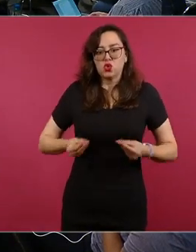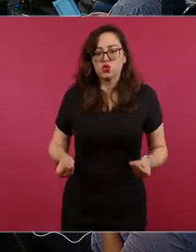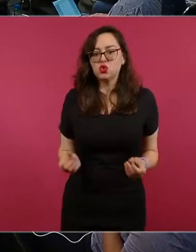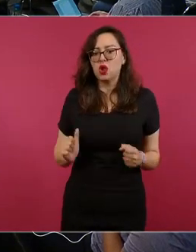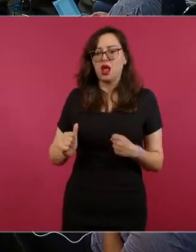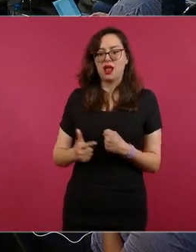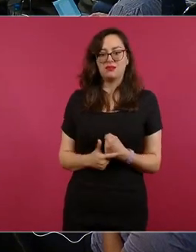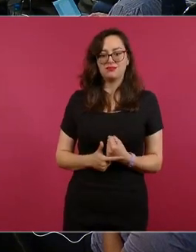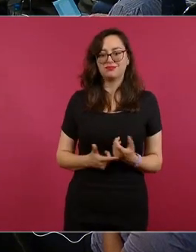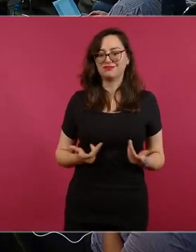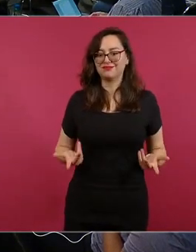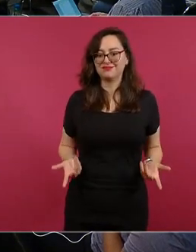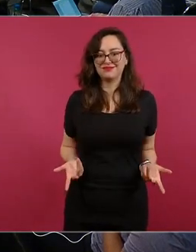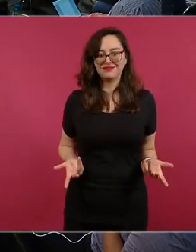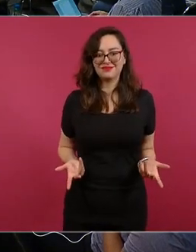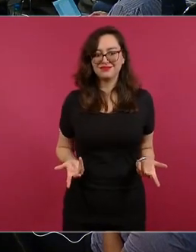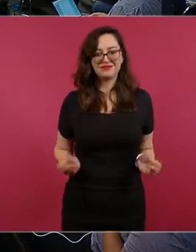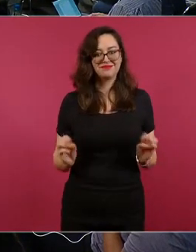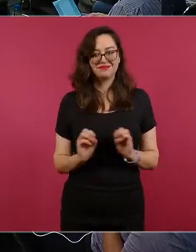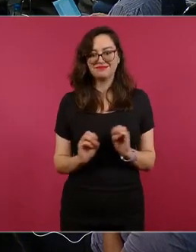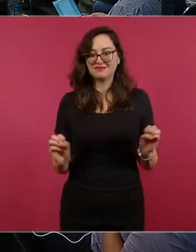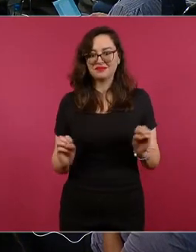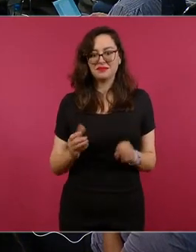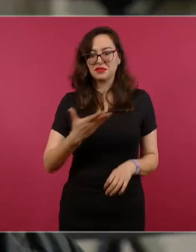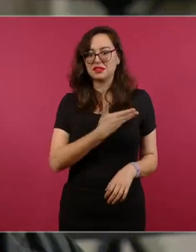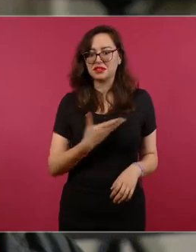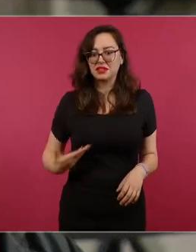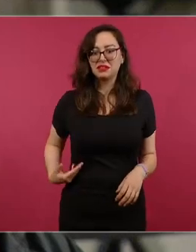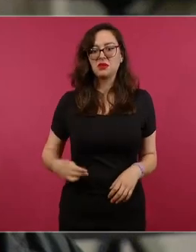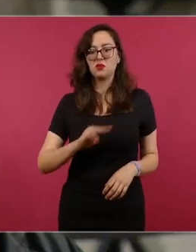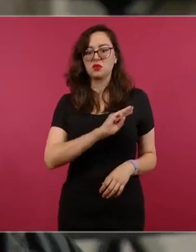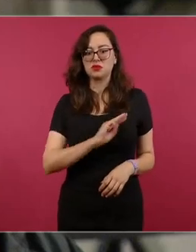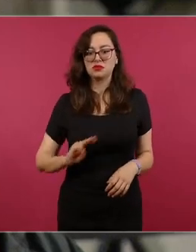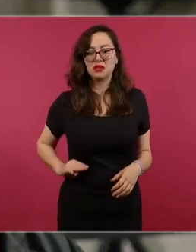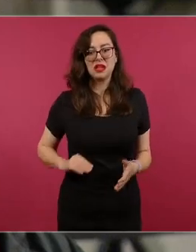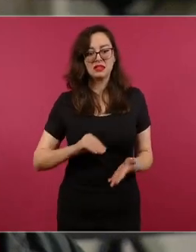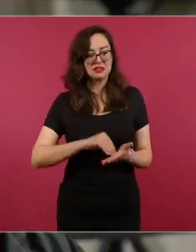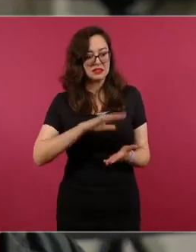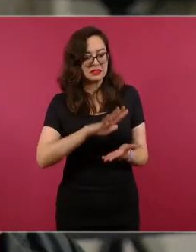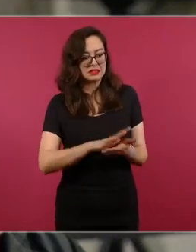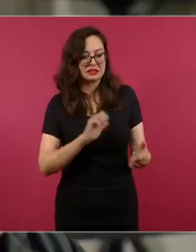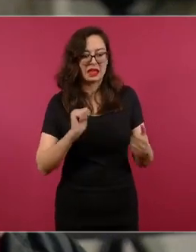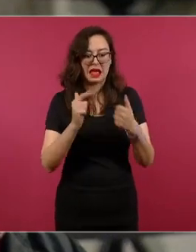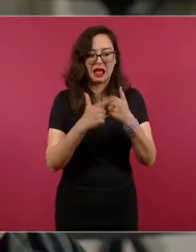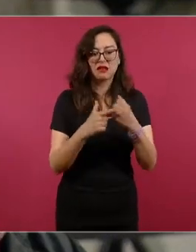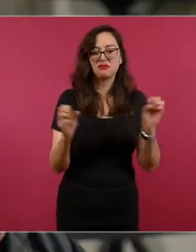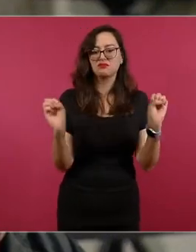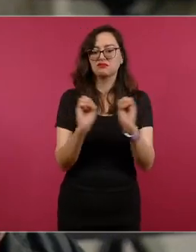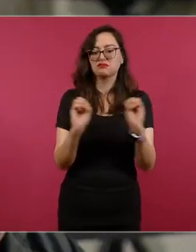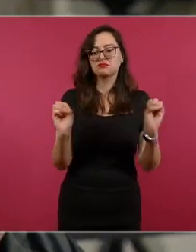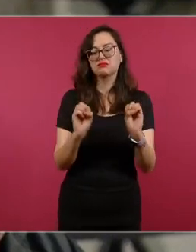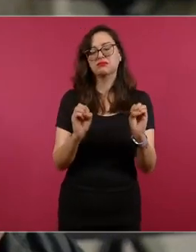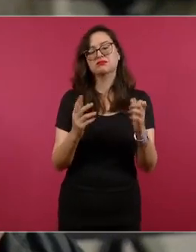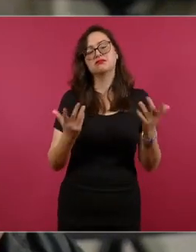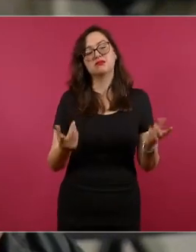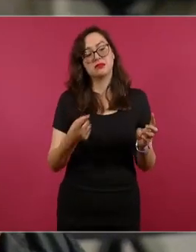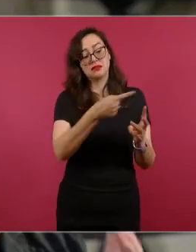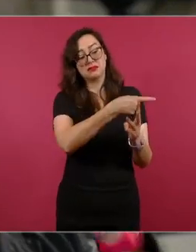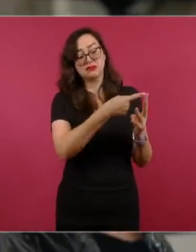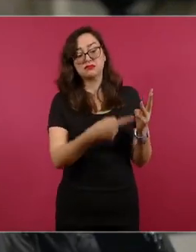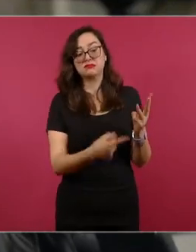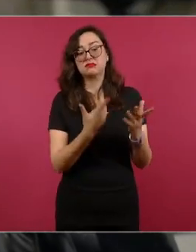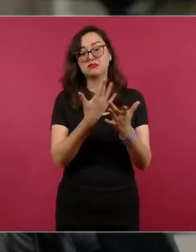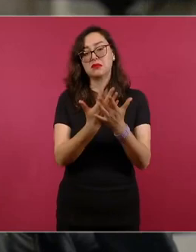Bueno, no las ha recibido ni siquiera el presidente municipal. Señor presidente, estas mujeres confían en su intervención para que se haga